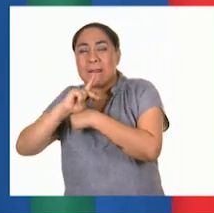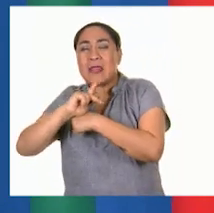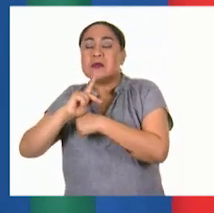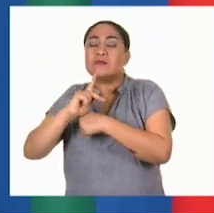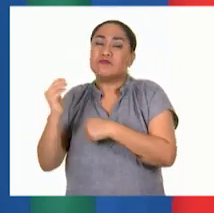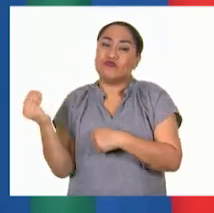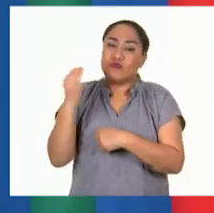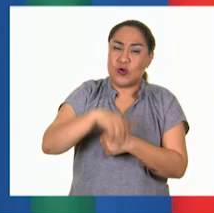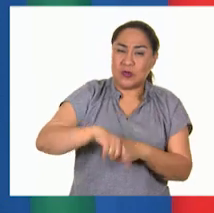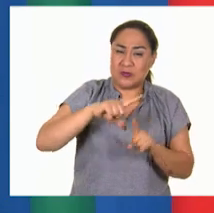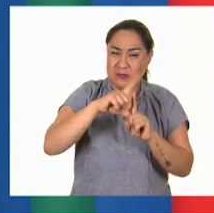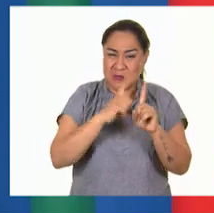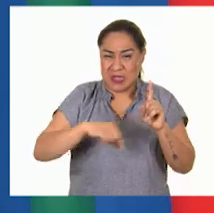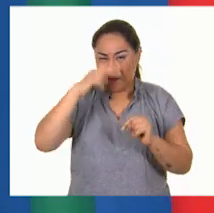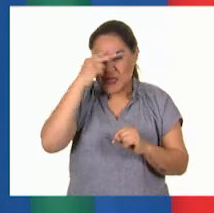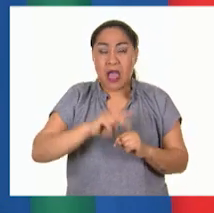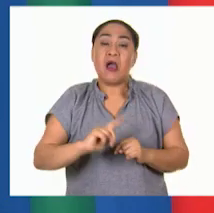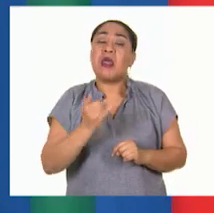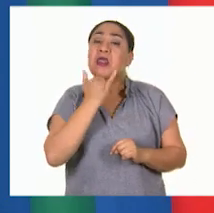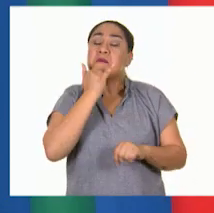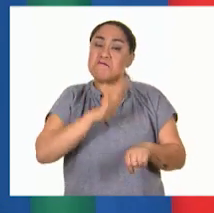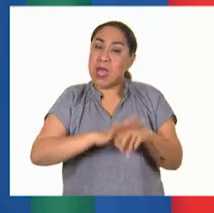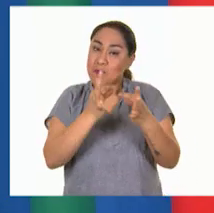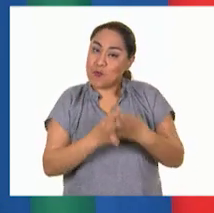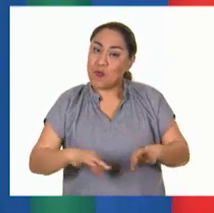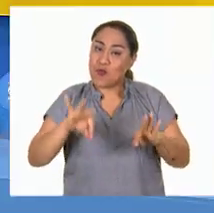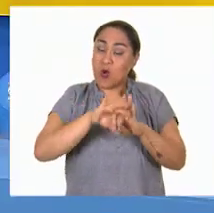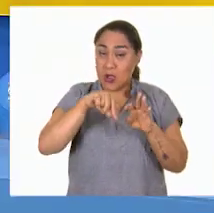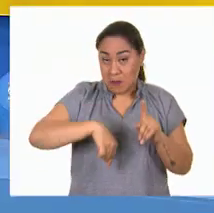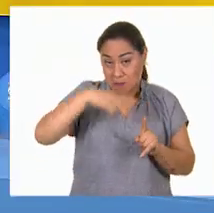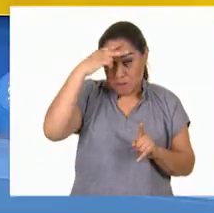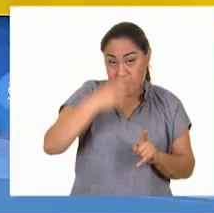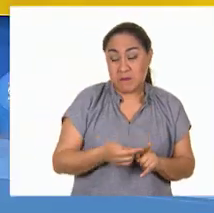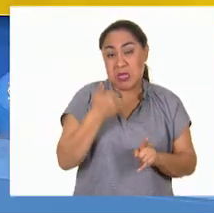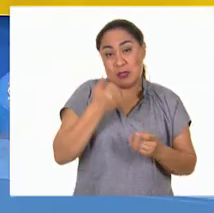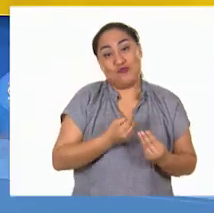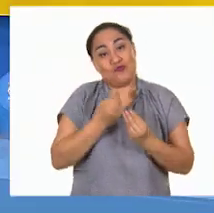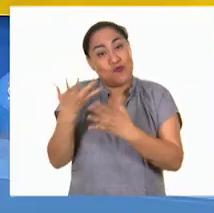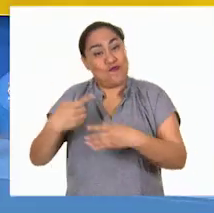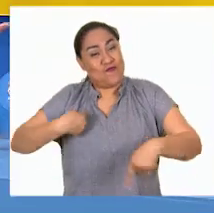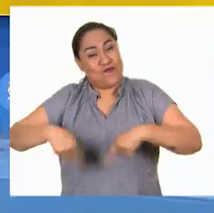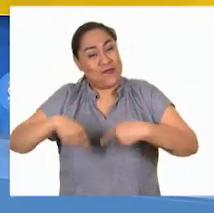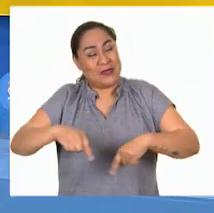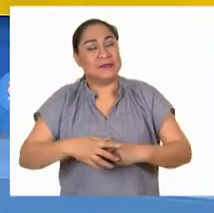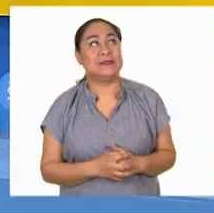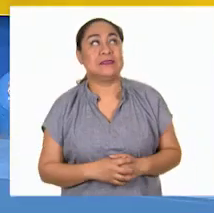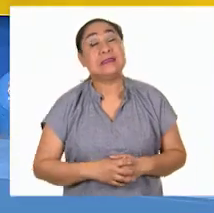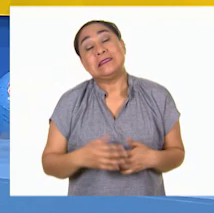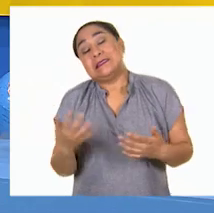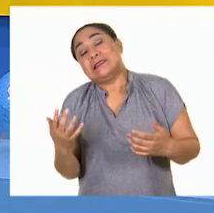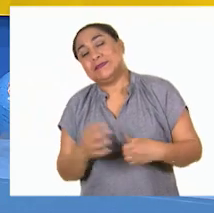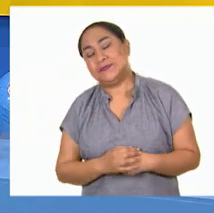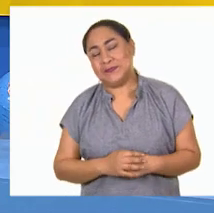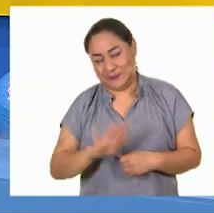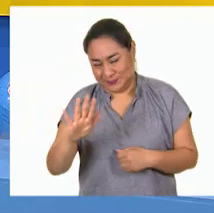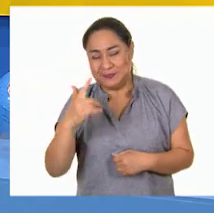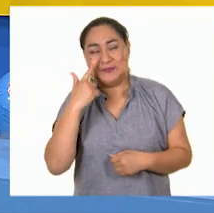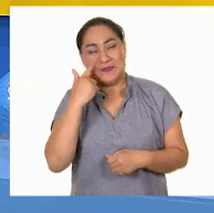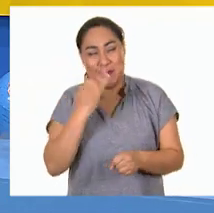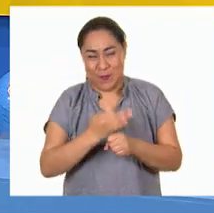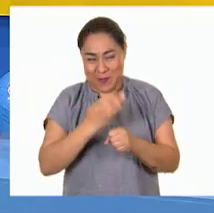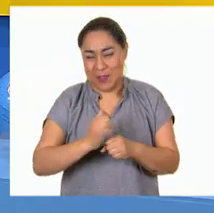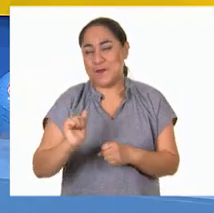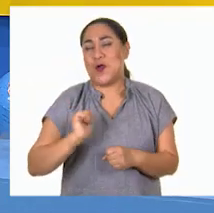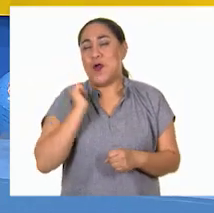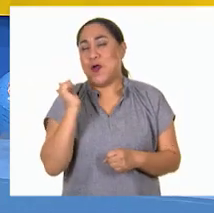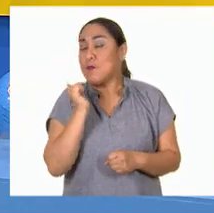que México ha dado al mundo con el fútbol. Híjole, Jenny, ¿qué te parece si aprovechamos para hacer una pequeña pregunta